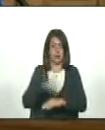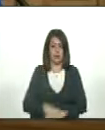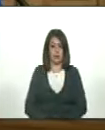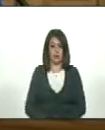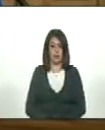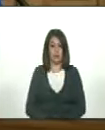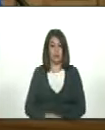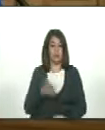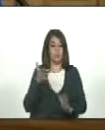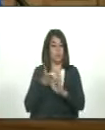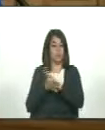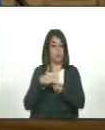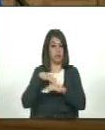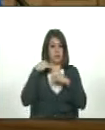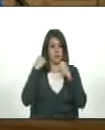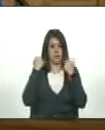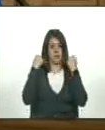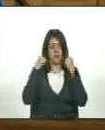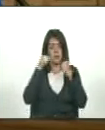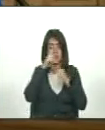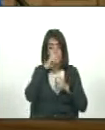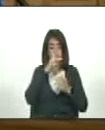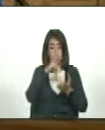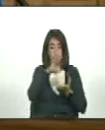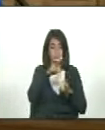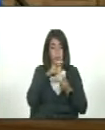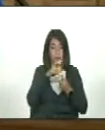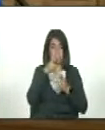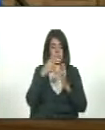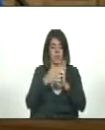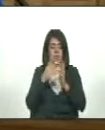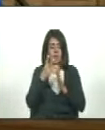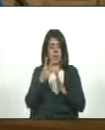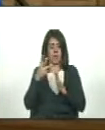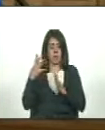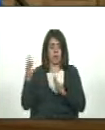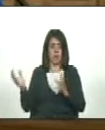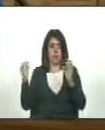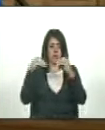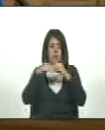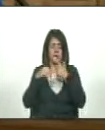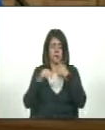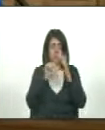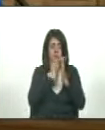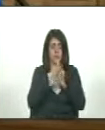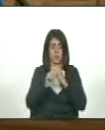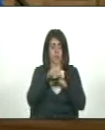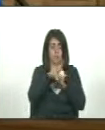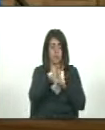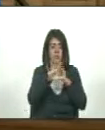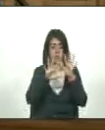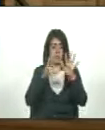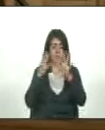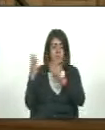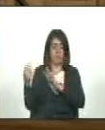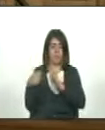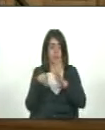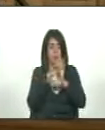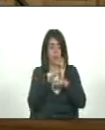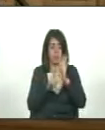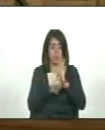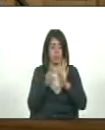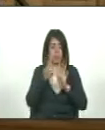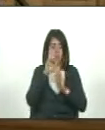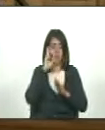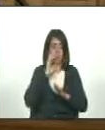Venezuela, correspondiente al ejercicio fiscal 2024, de conformidad con lo establecido en el artículo 319 de la